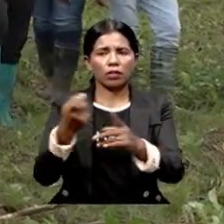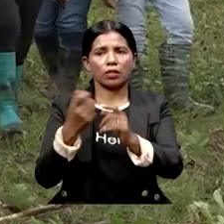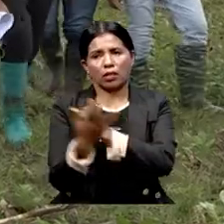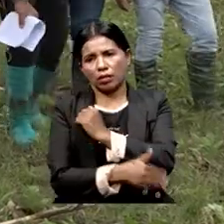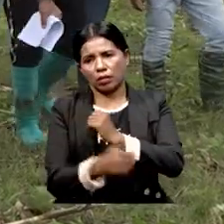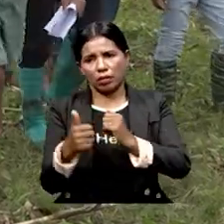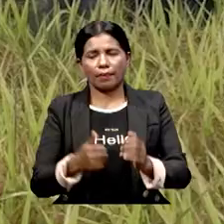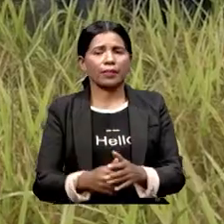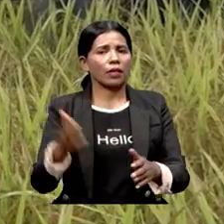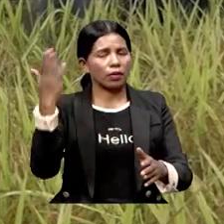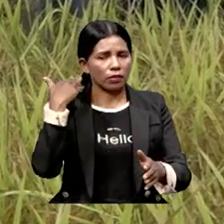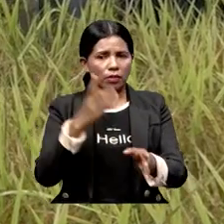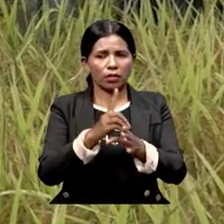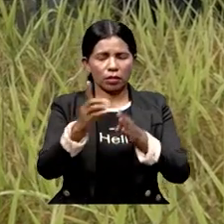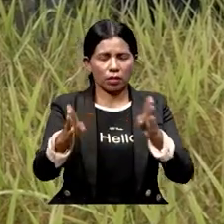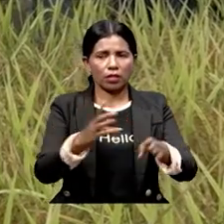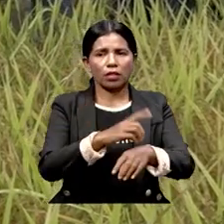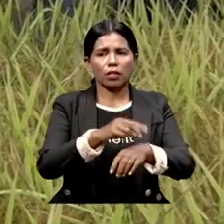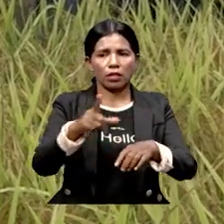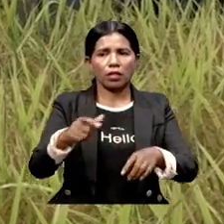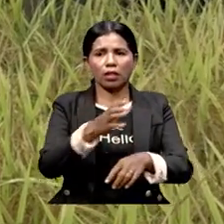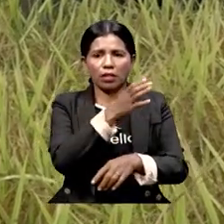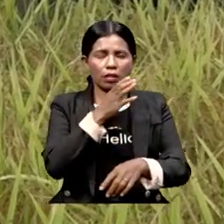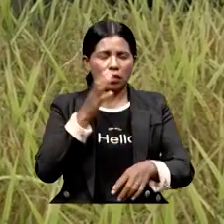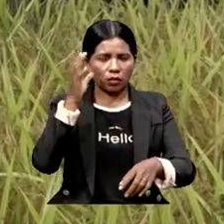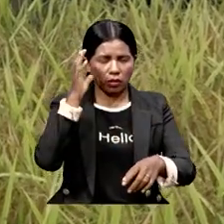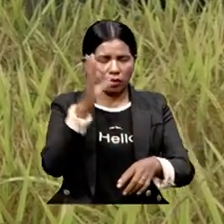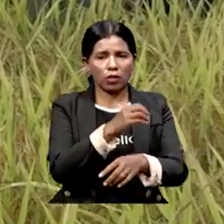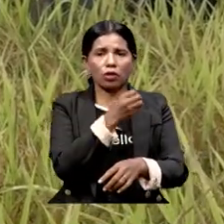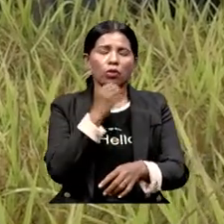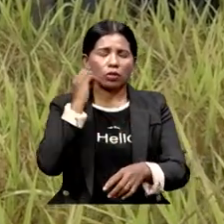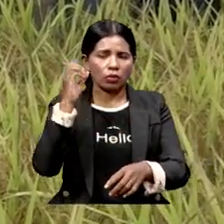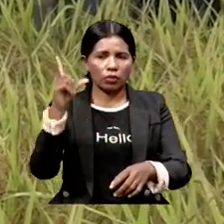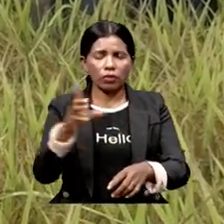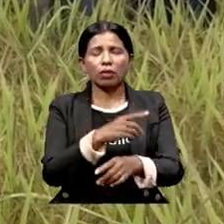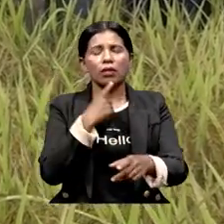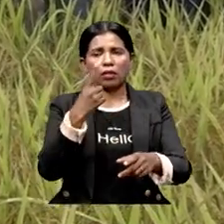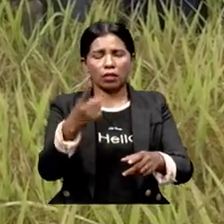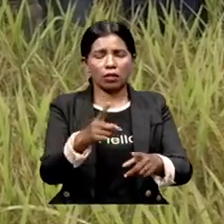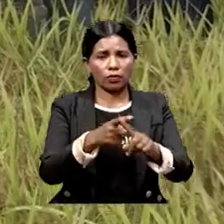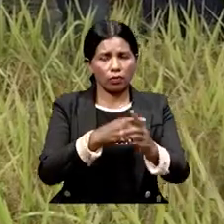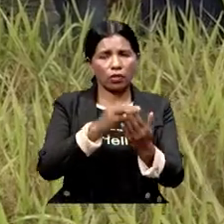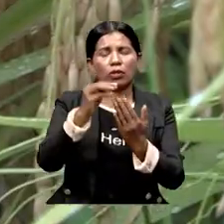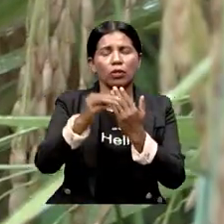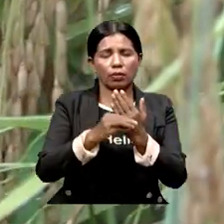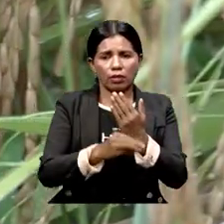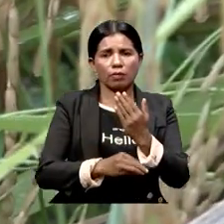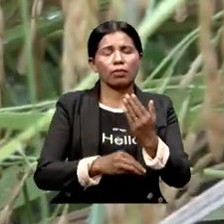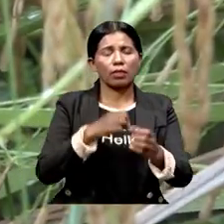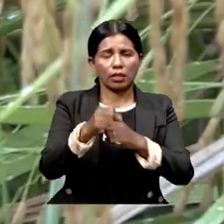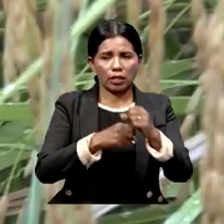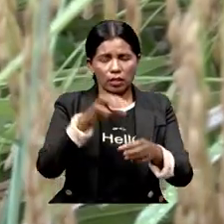railiur. Antes ne diretor Direção Nacional Agricultura no Horticultura informa, e a fin fula novembro tina ne,